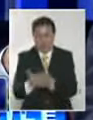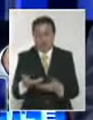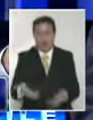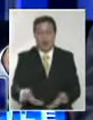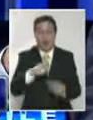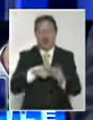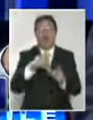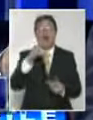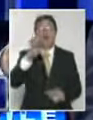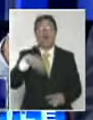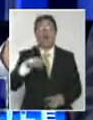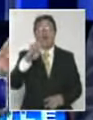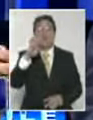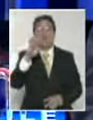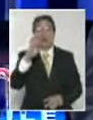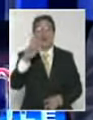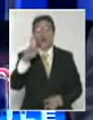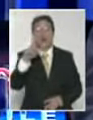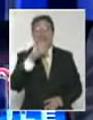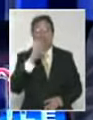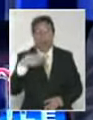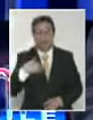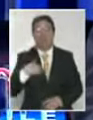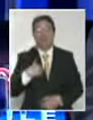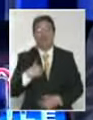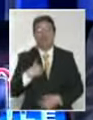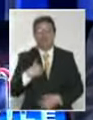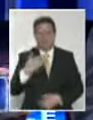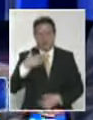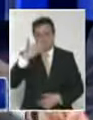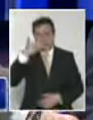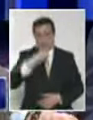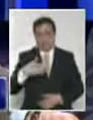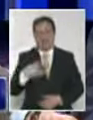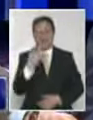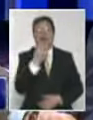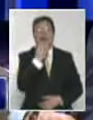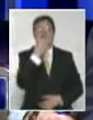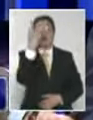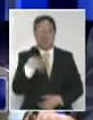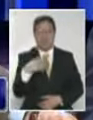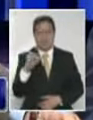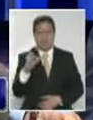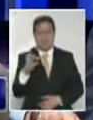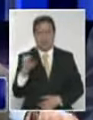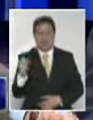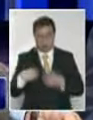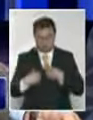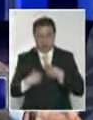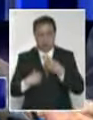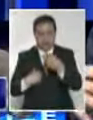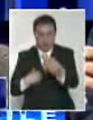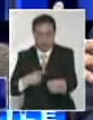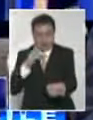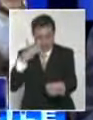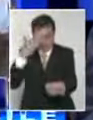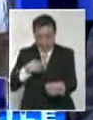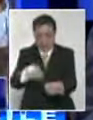Letelier ayer en la televisión al senador que decía, yo por lo menos tengo la posibilidad de venir a dejarle una flor a mi padre. Aquí hay por lo